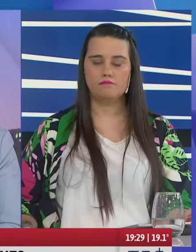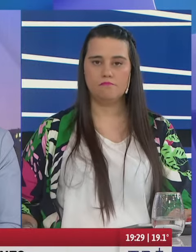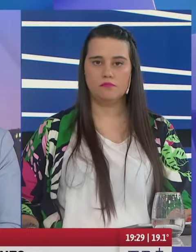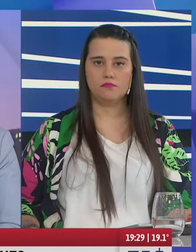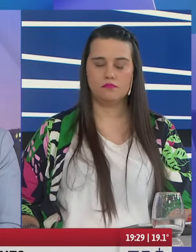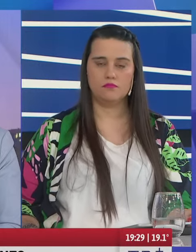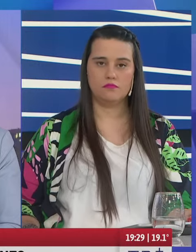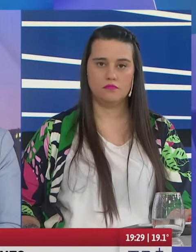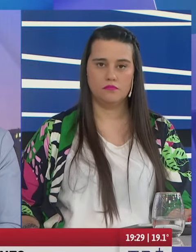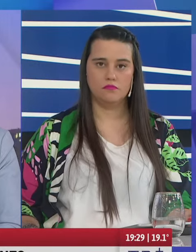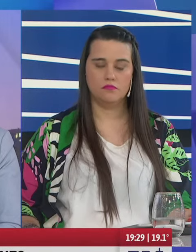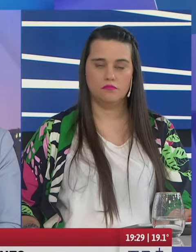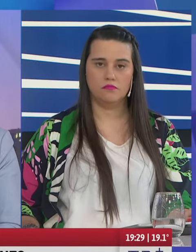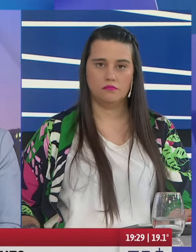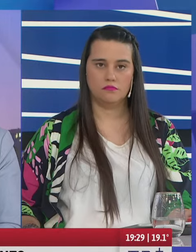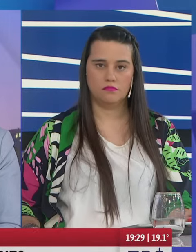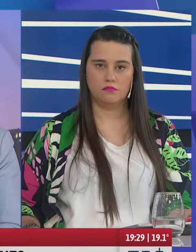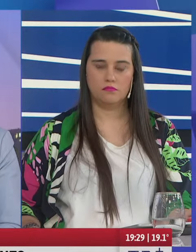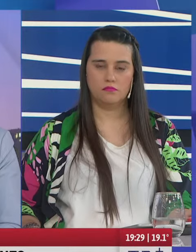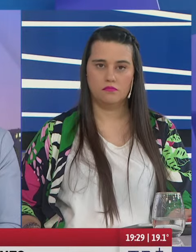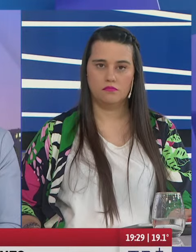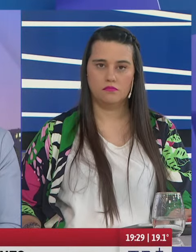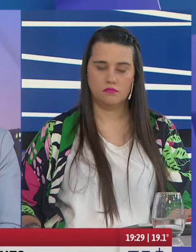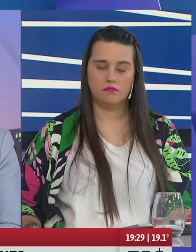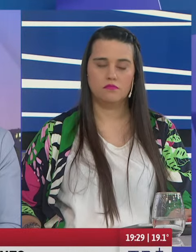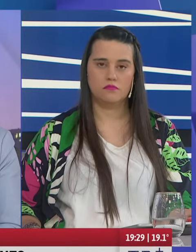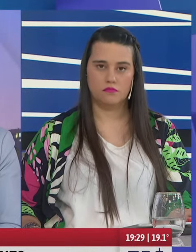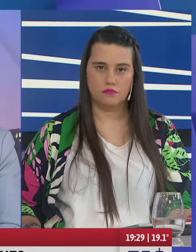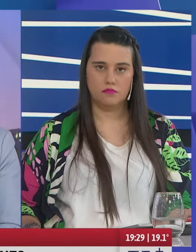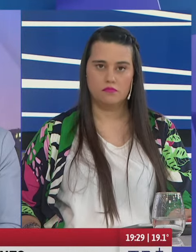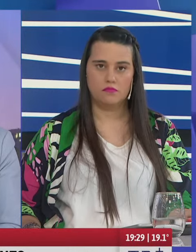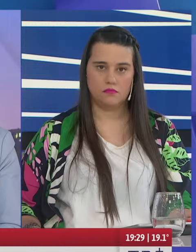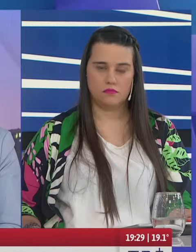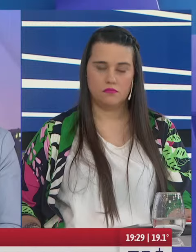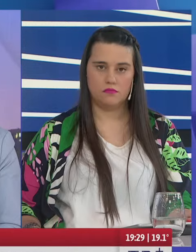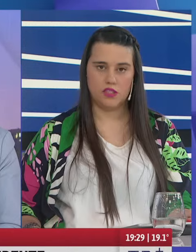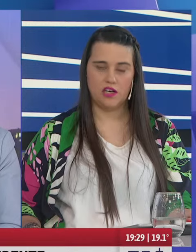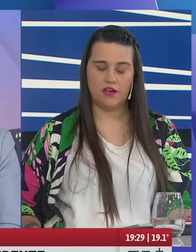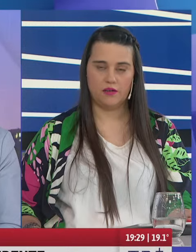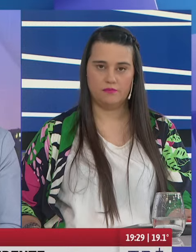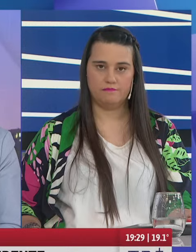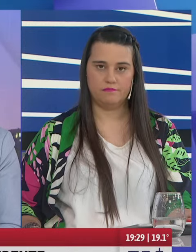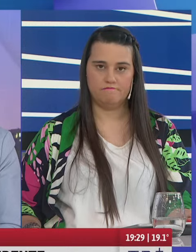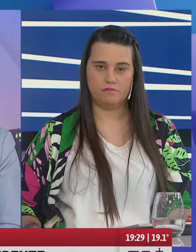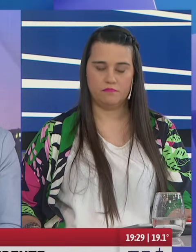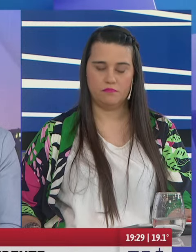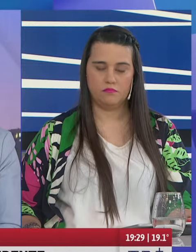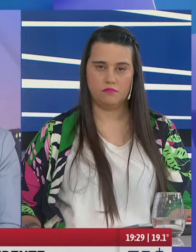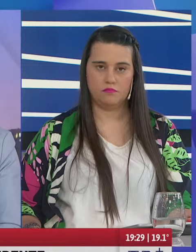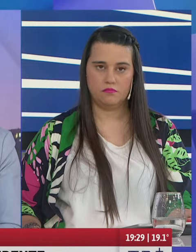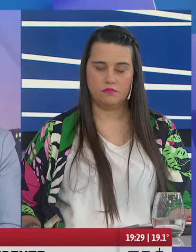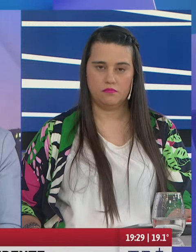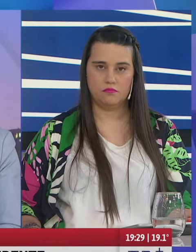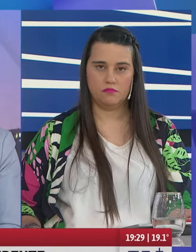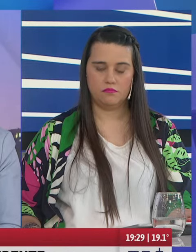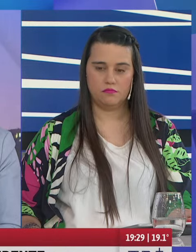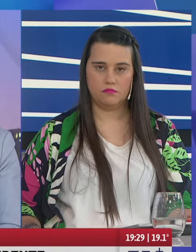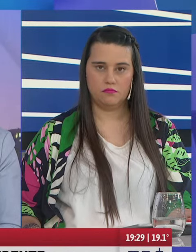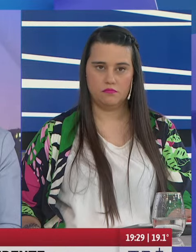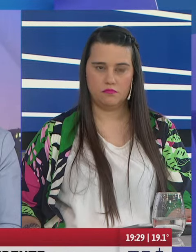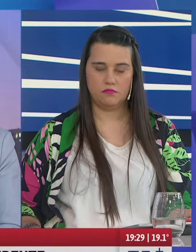a lo producido por nuestra economía. No puede ser que un senador se aumente cuando nuestra economía cae. Claro. No puede ser que un senador se aumente